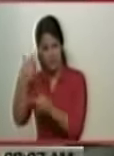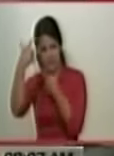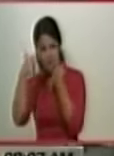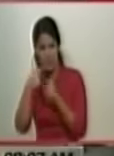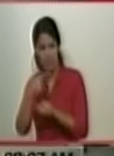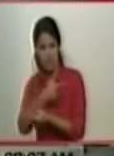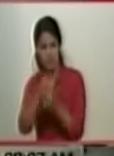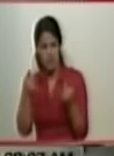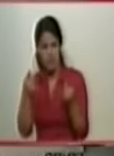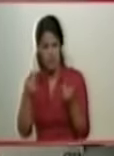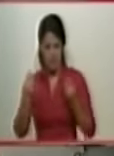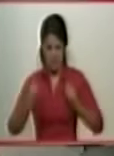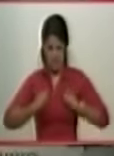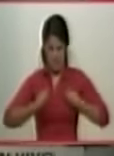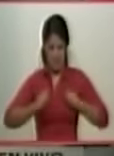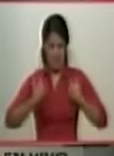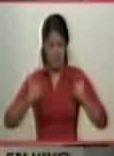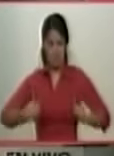que su vida